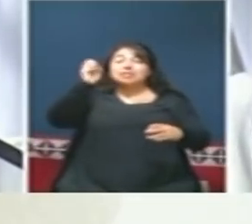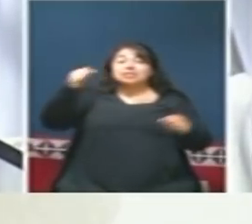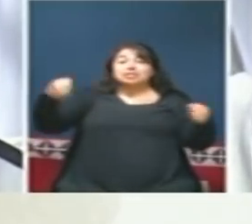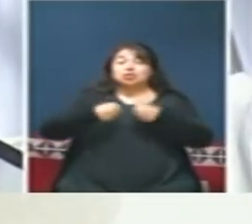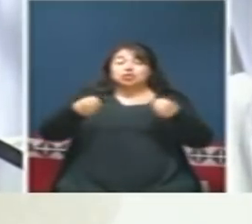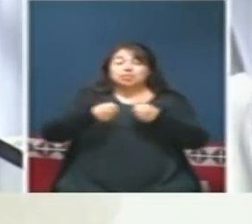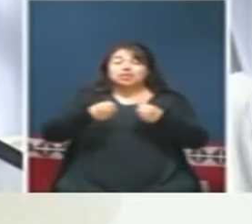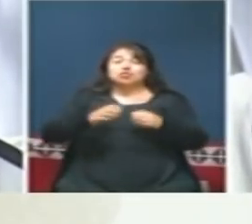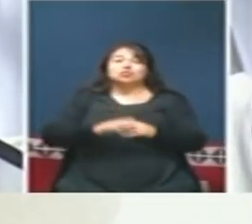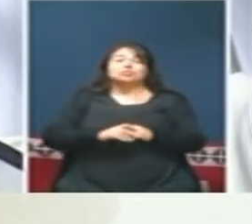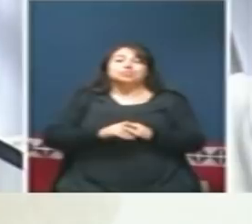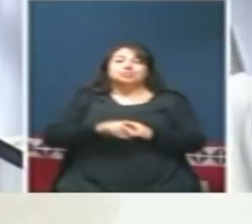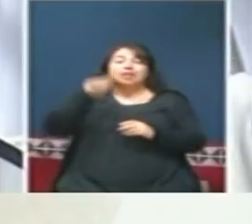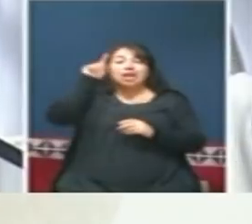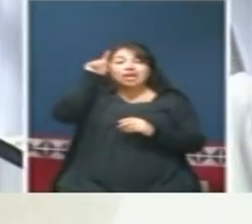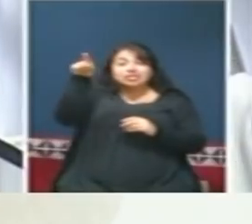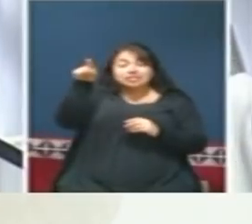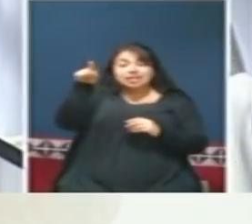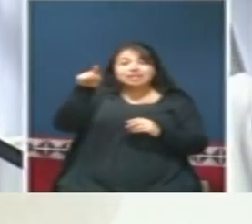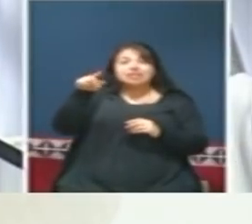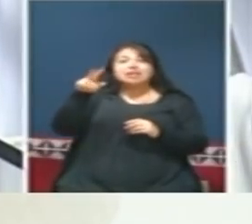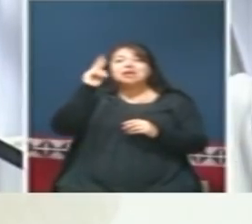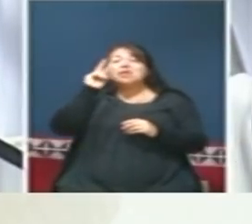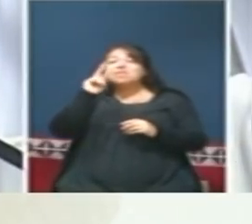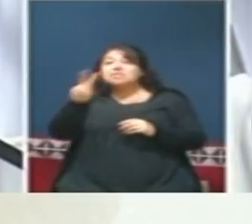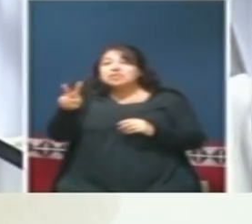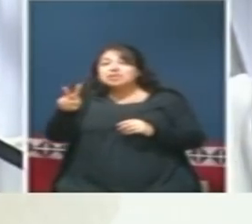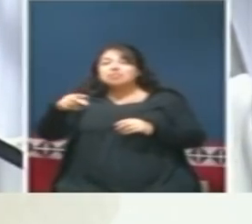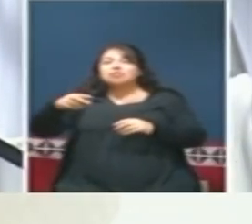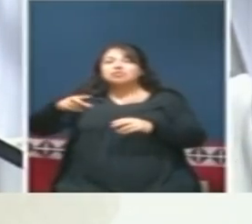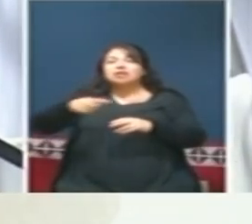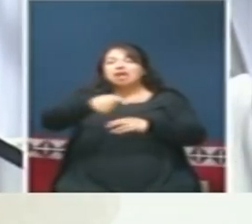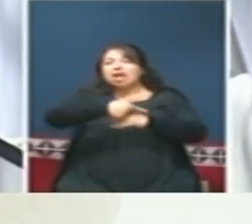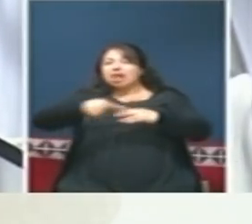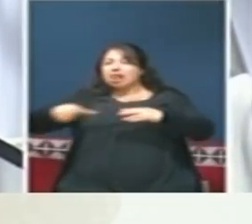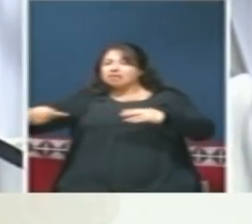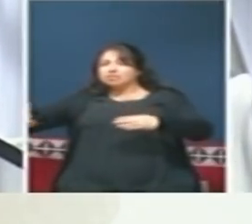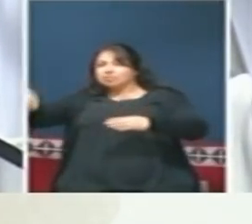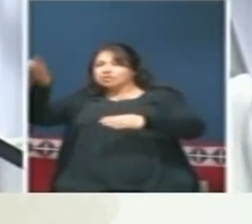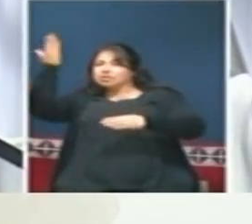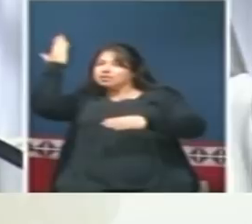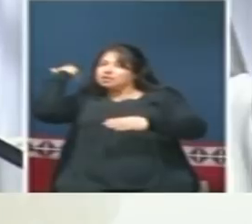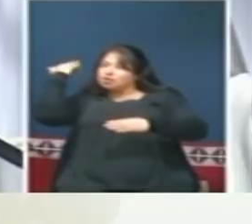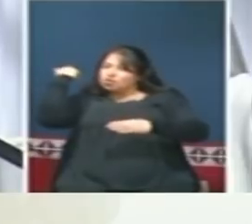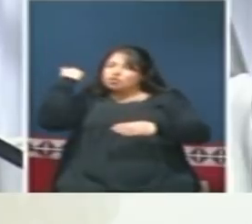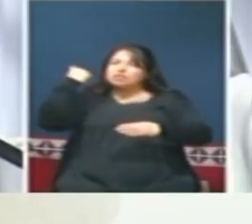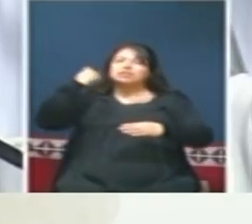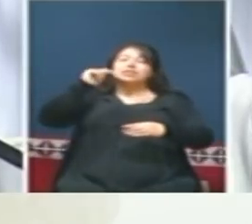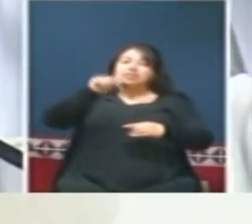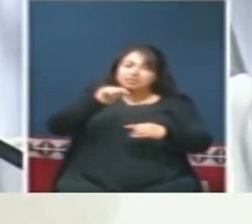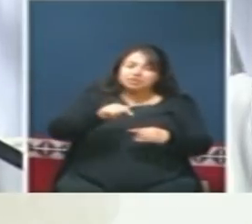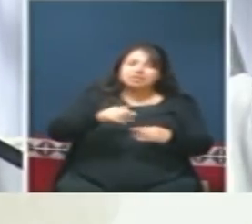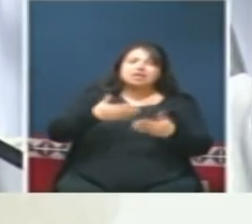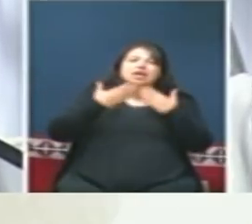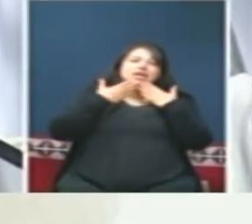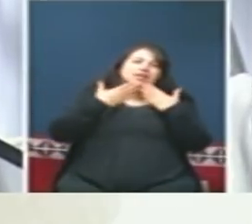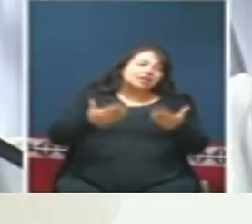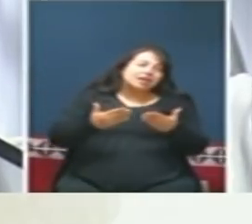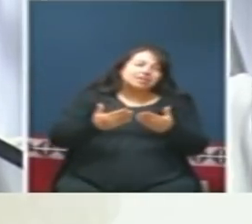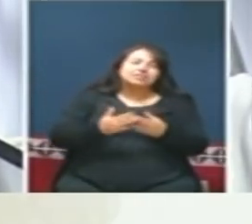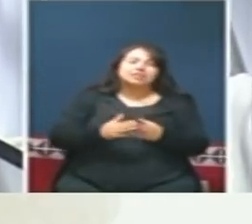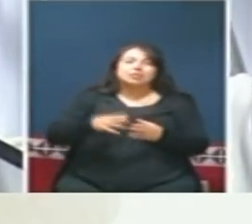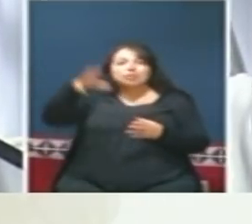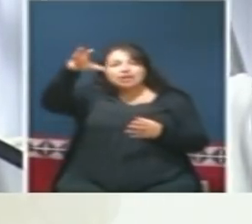pudimos realmente vivir y vibrar con todo lo que han vivido nuestros mártires y todo lo que eso significa para nuestro